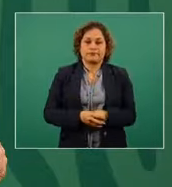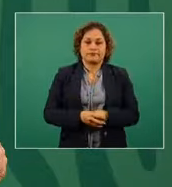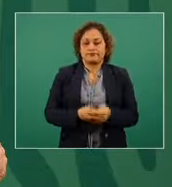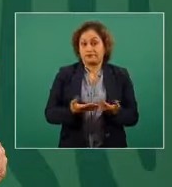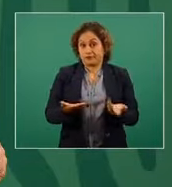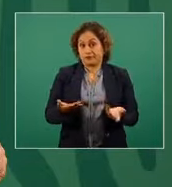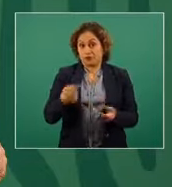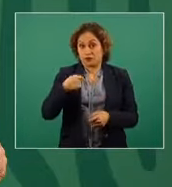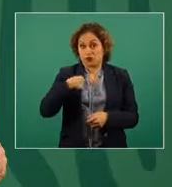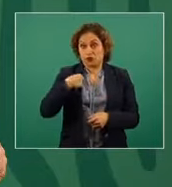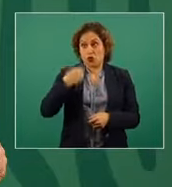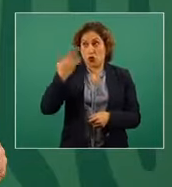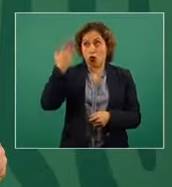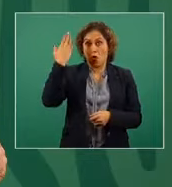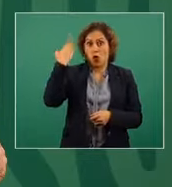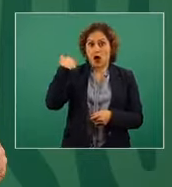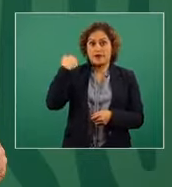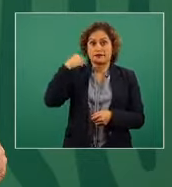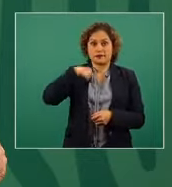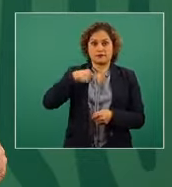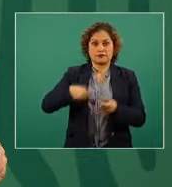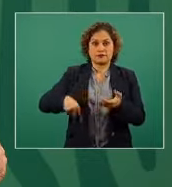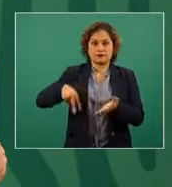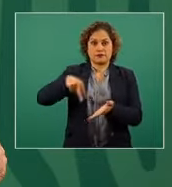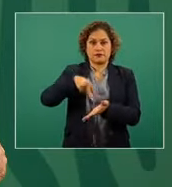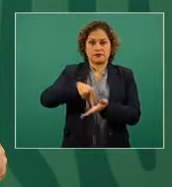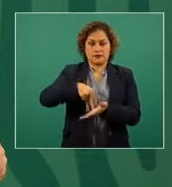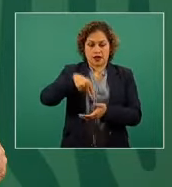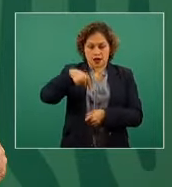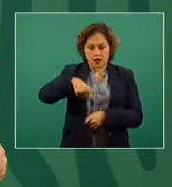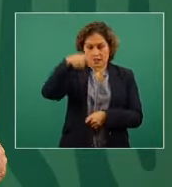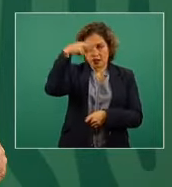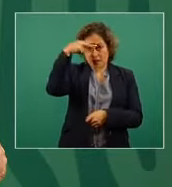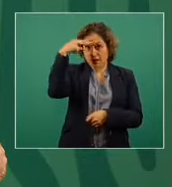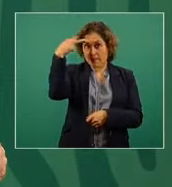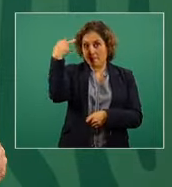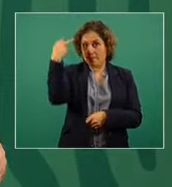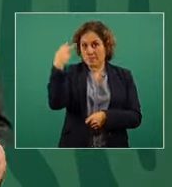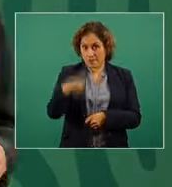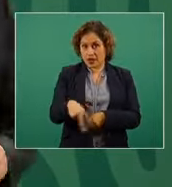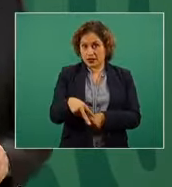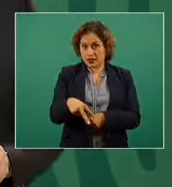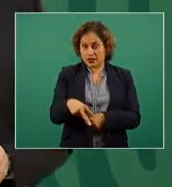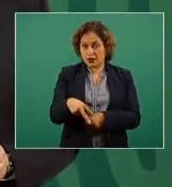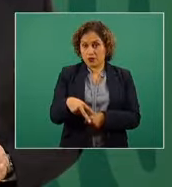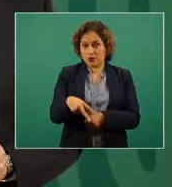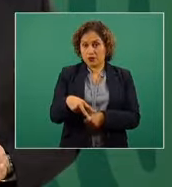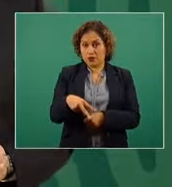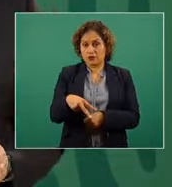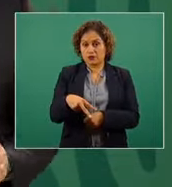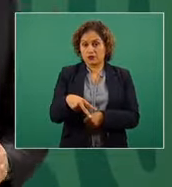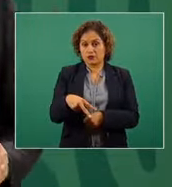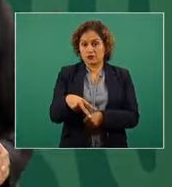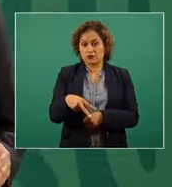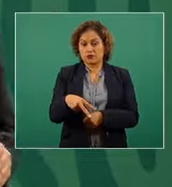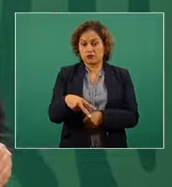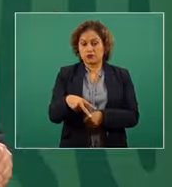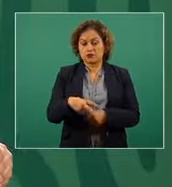por la dignidad de México y por estar en el